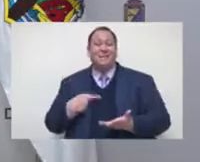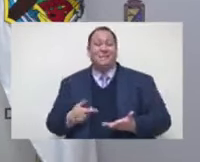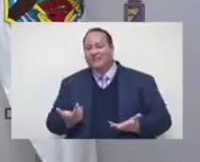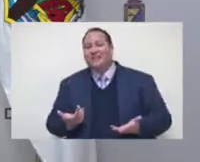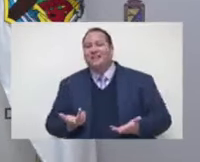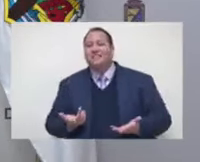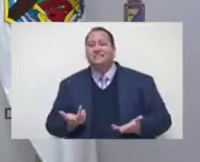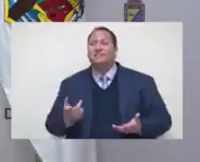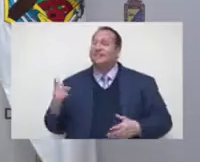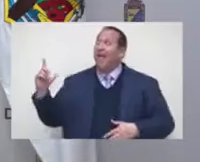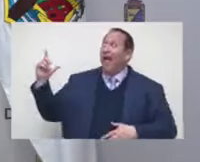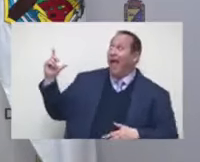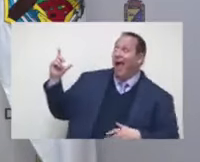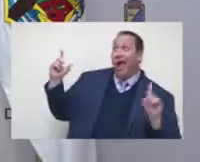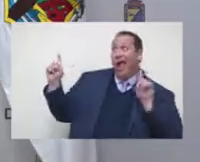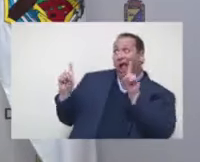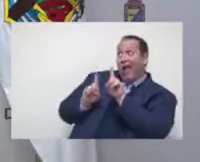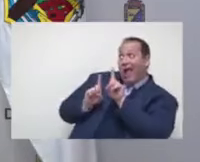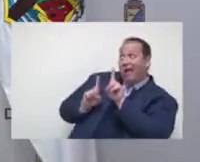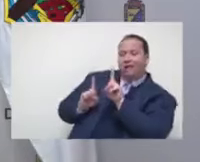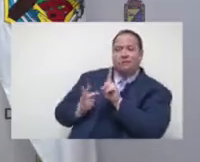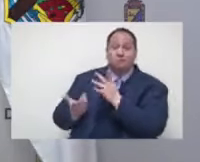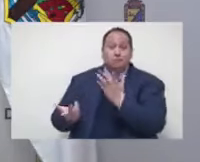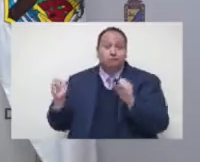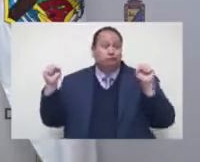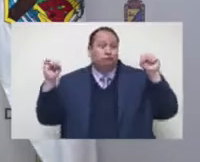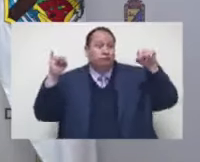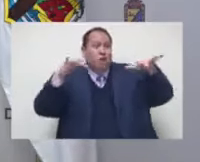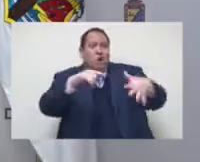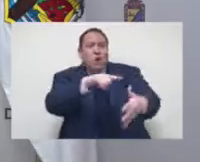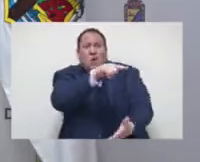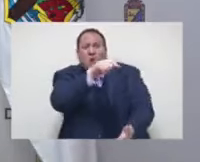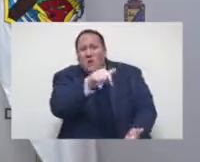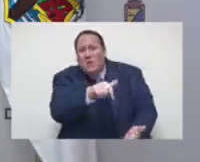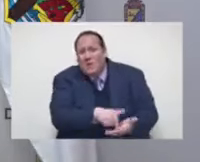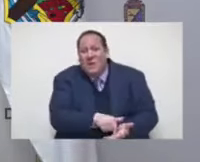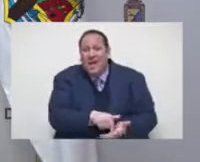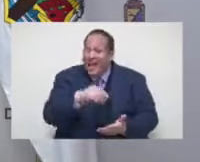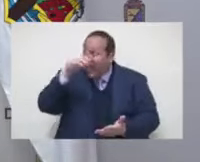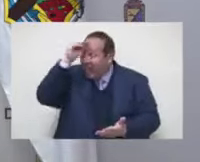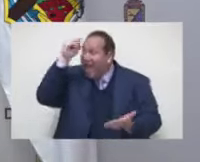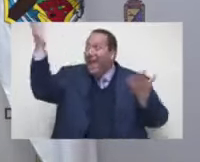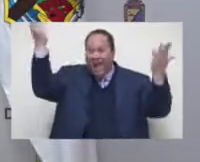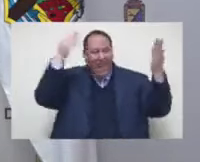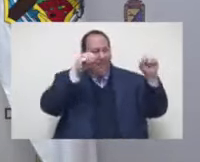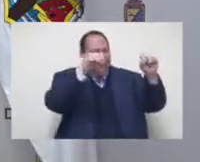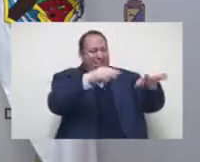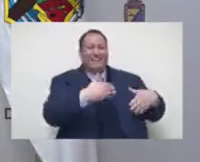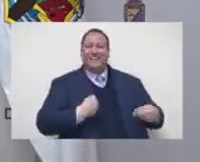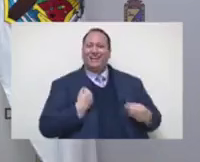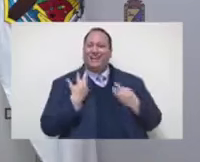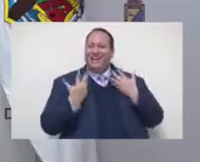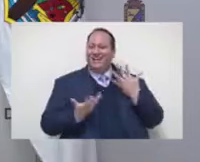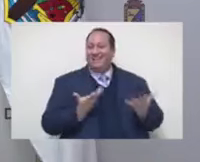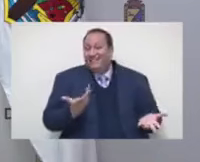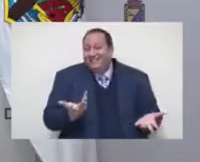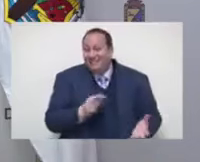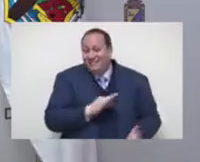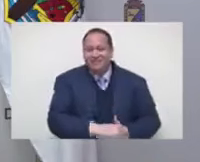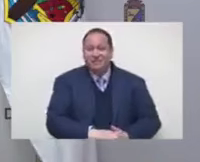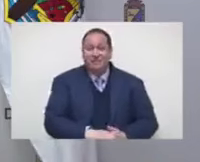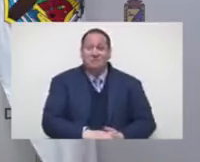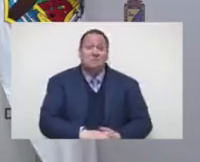chinesca en algún momento y que también se puede convertir pues, en una zona donde los mexicalenses puedan disfrutar. Y sobre todo